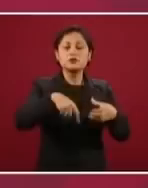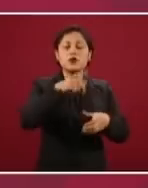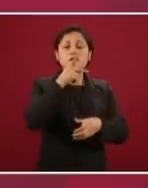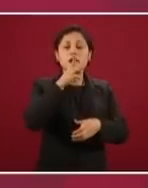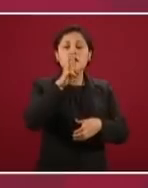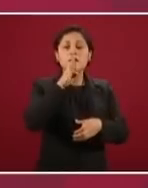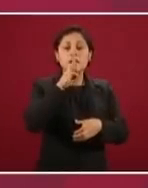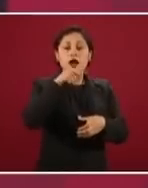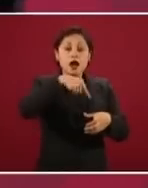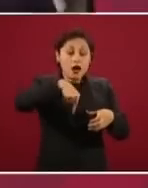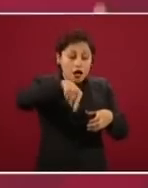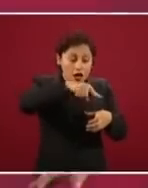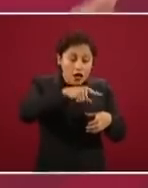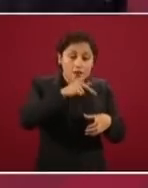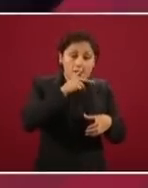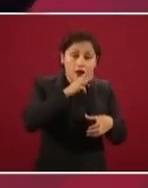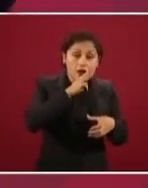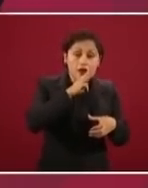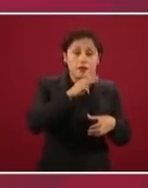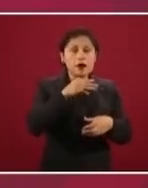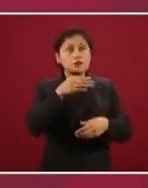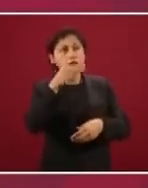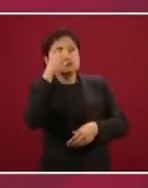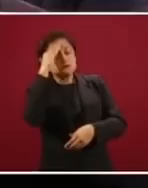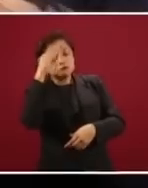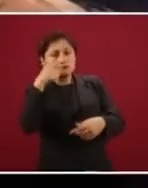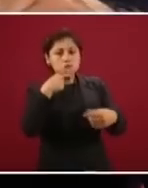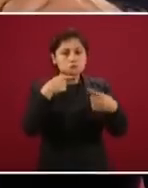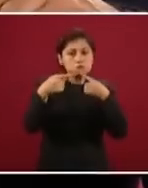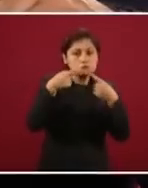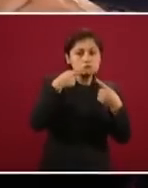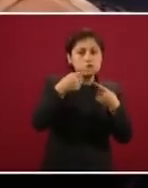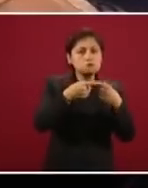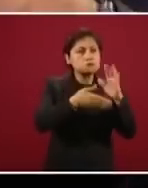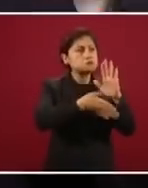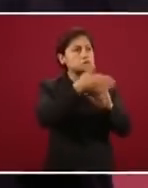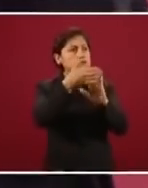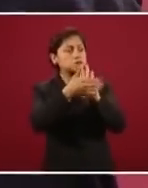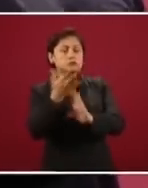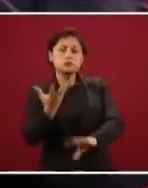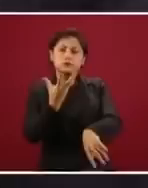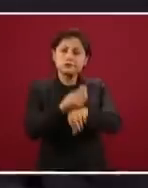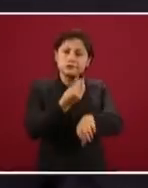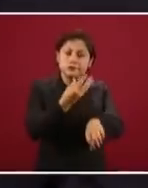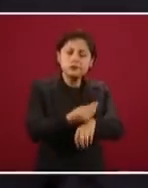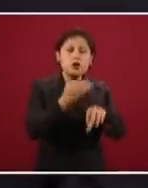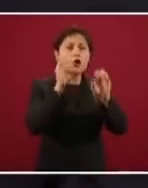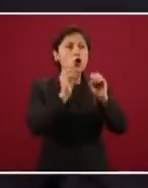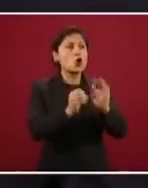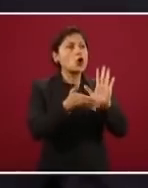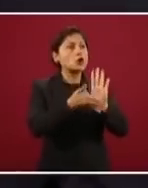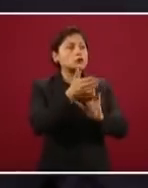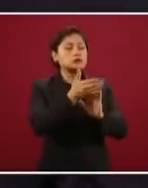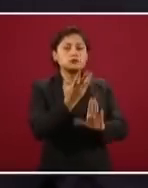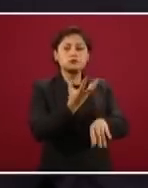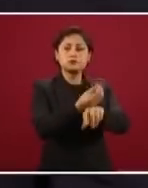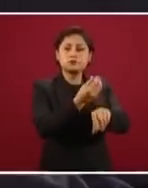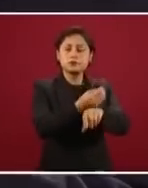arreglar la escuela para construir las bardas para mejorar los baños para equipar la escuela